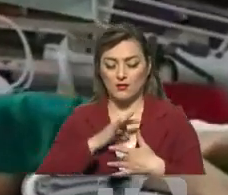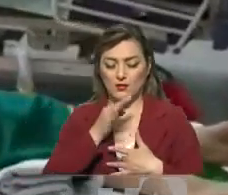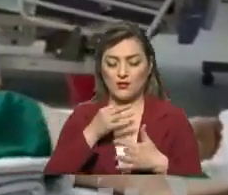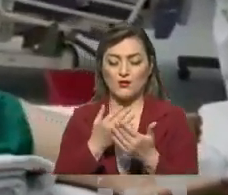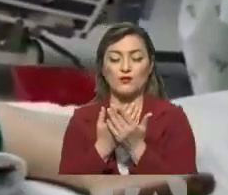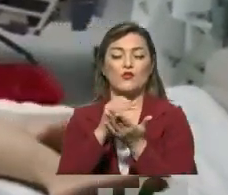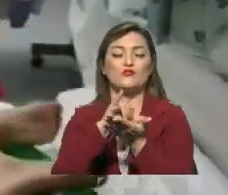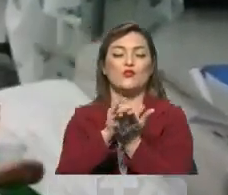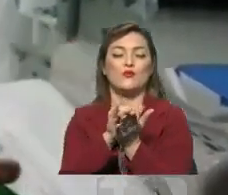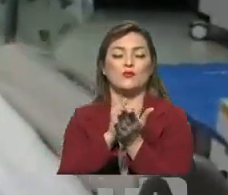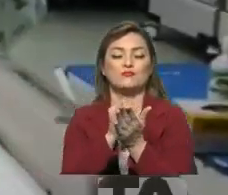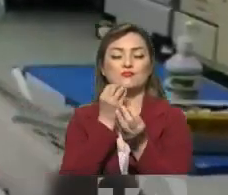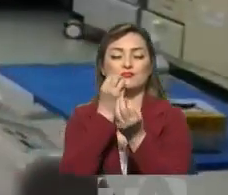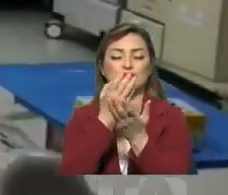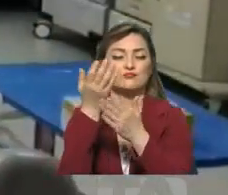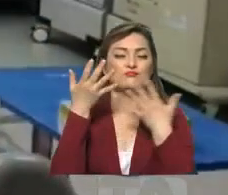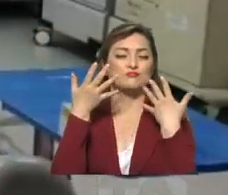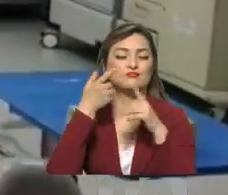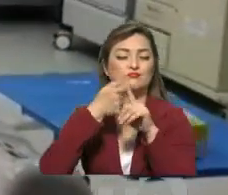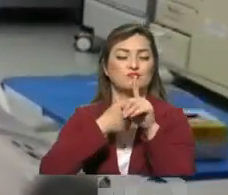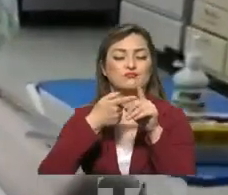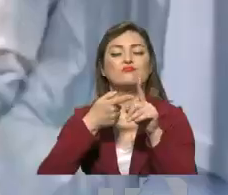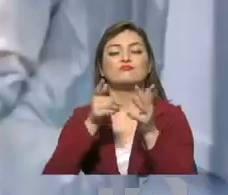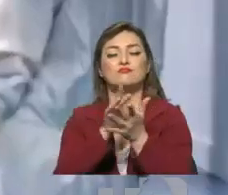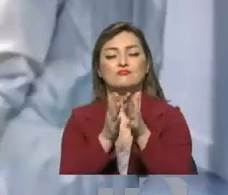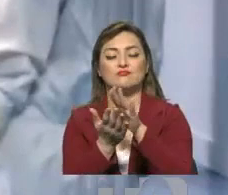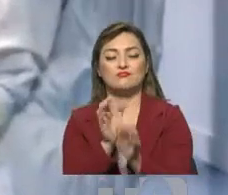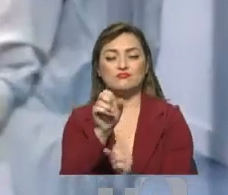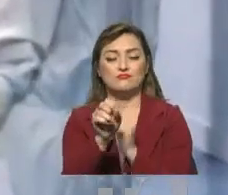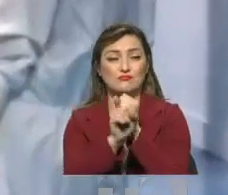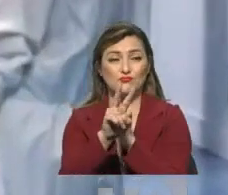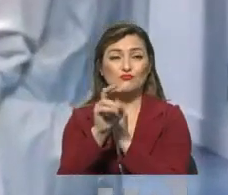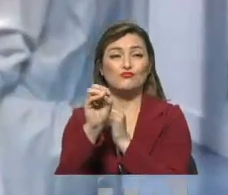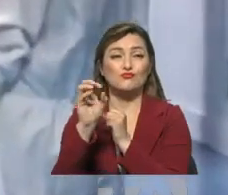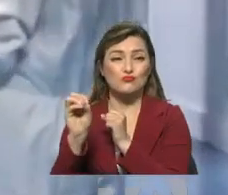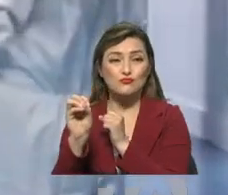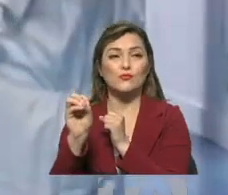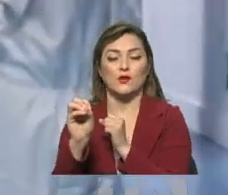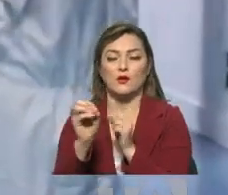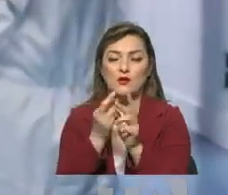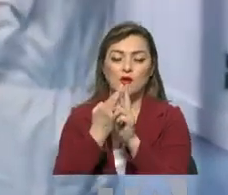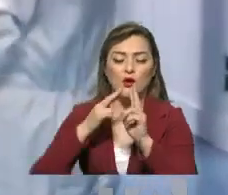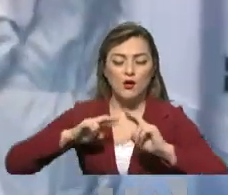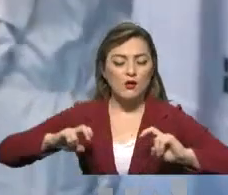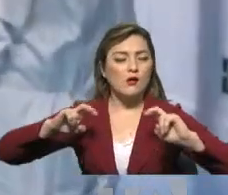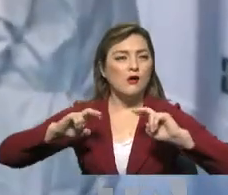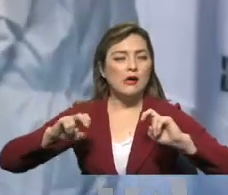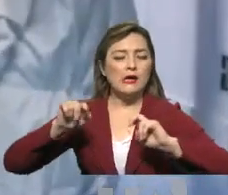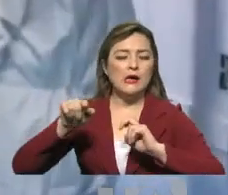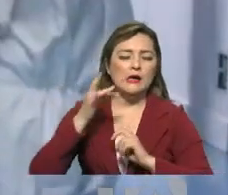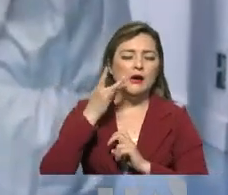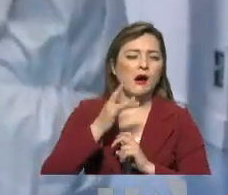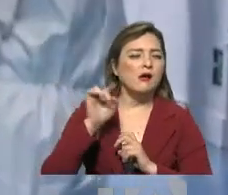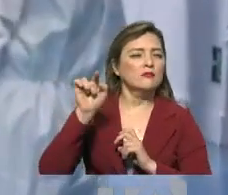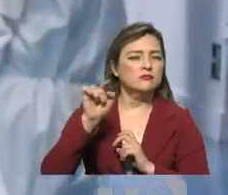nueva york que fue reportada en guayaquil en noviembre del 2020 según los resultados de esta investigación llama la atención que el